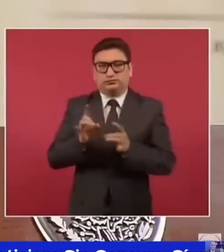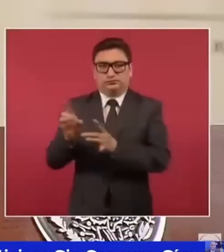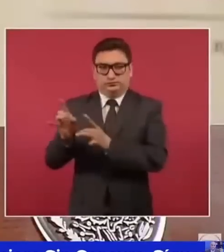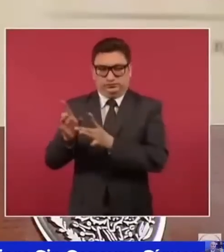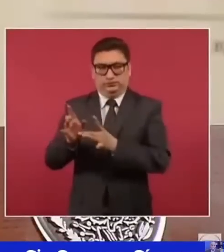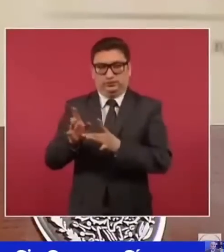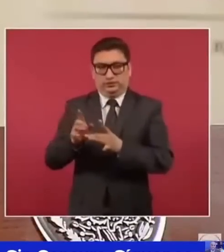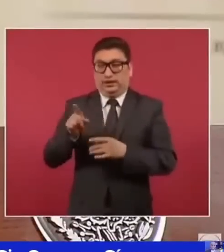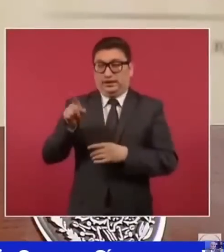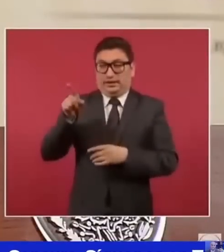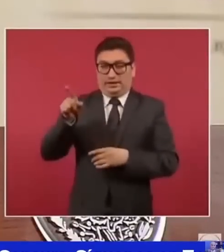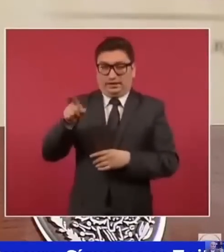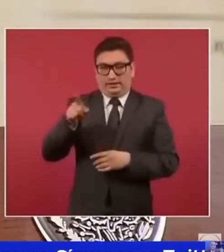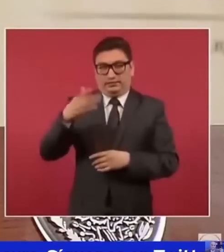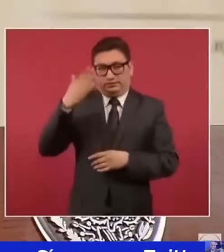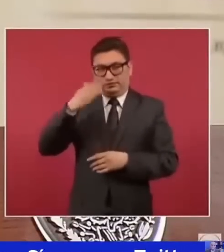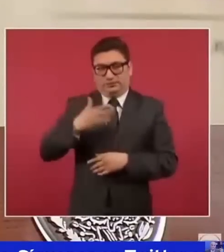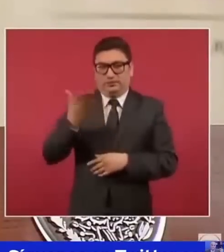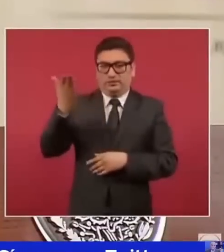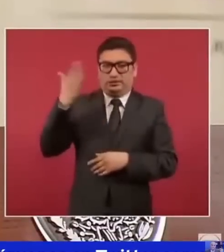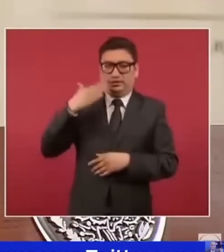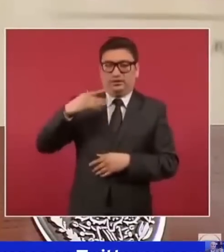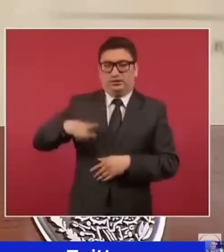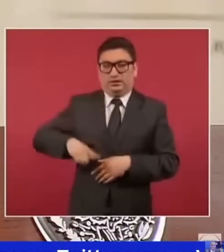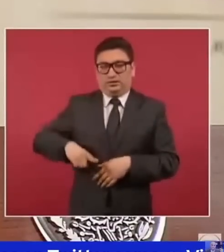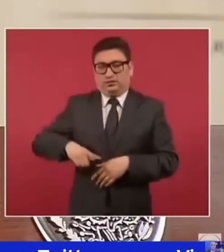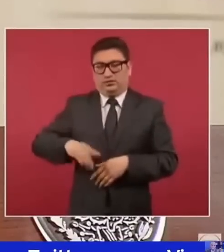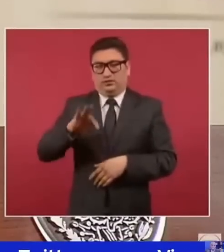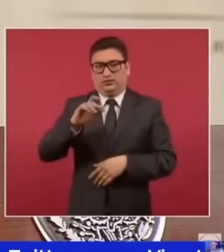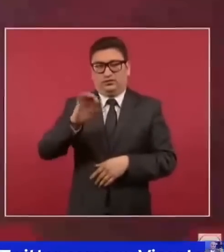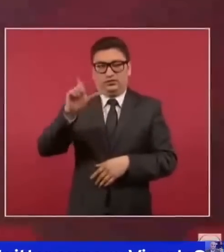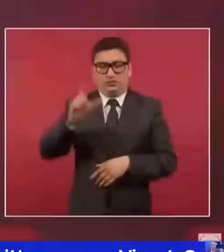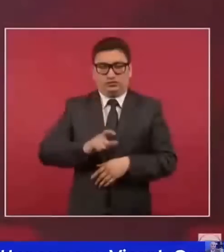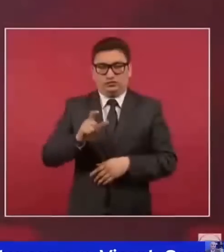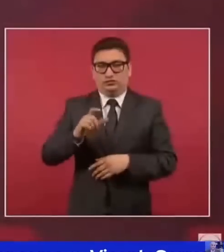en el gobierno de Fox y en el gobierno de Calderón.